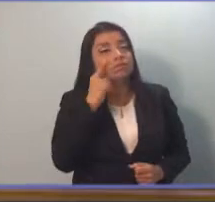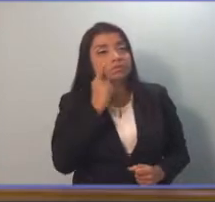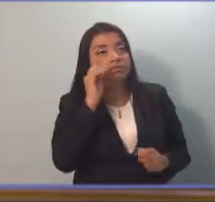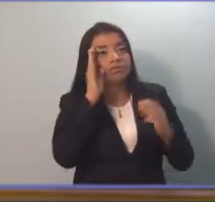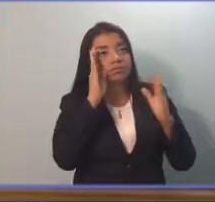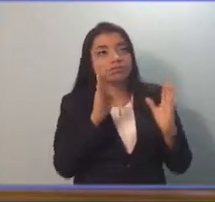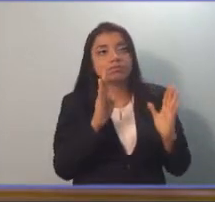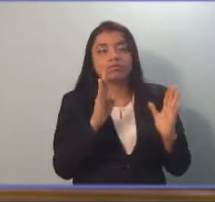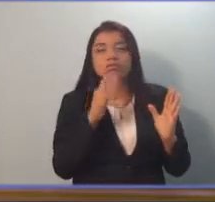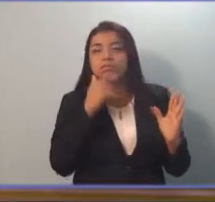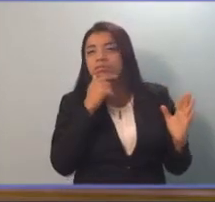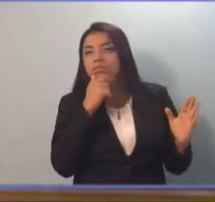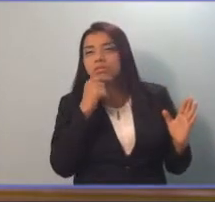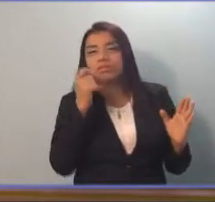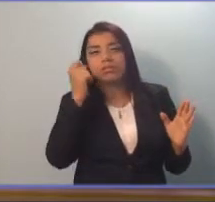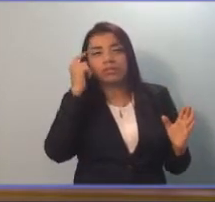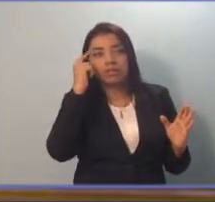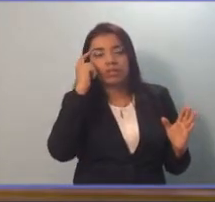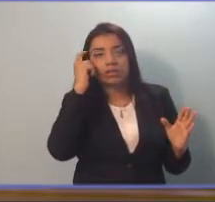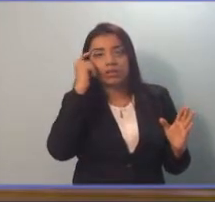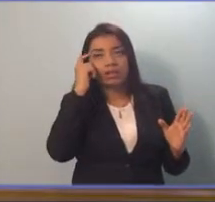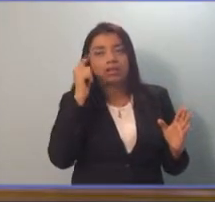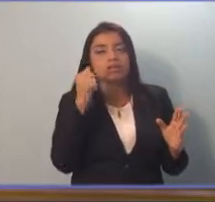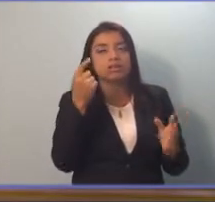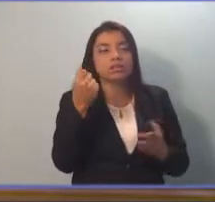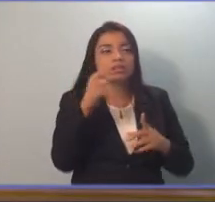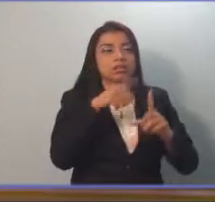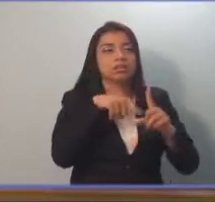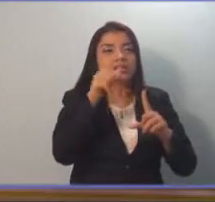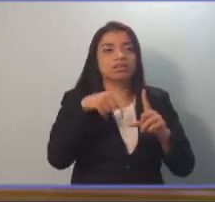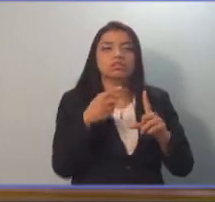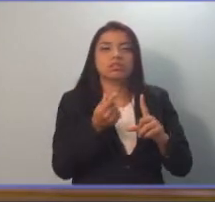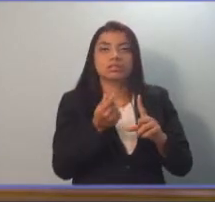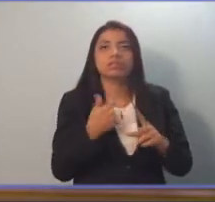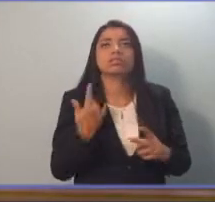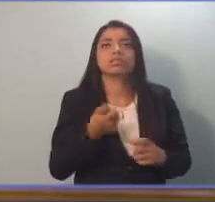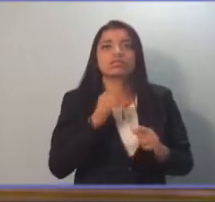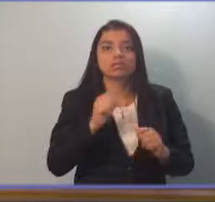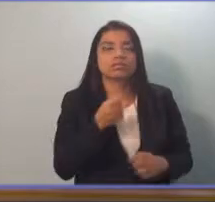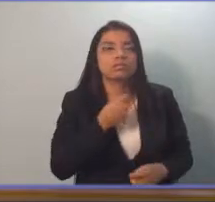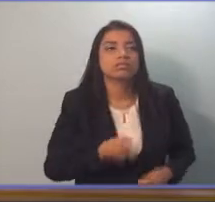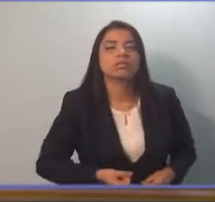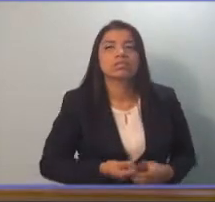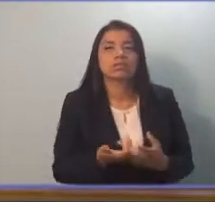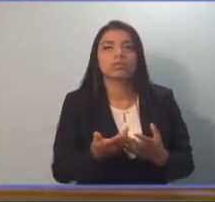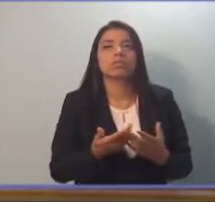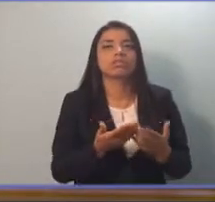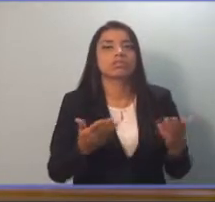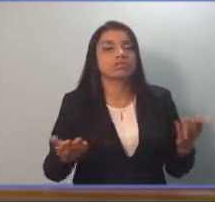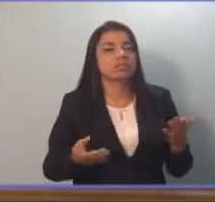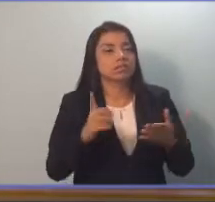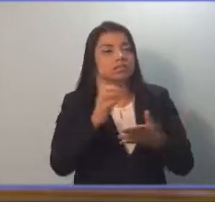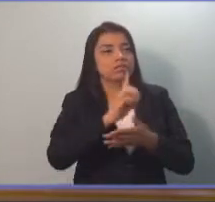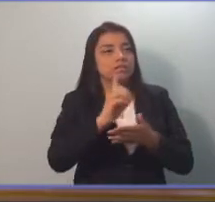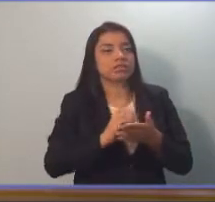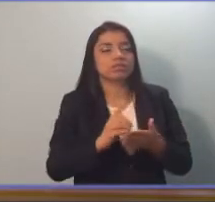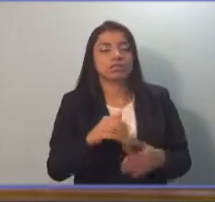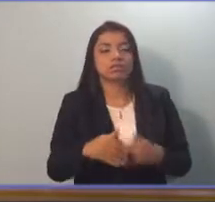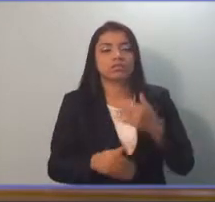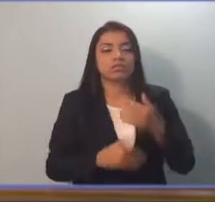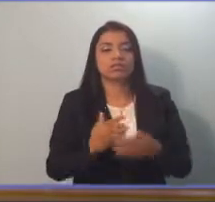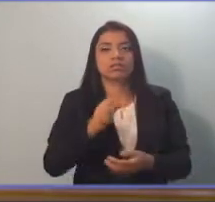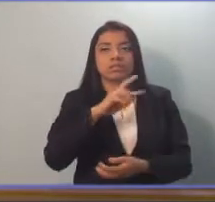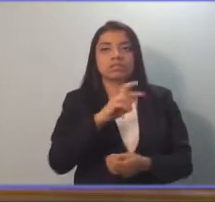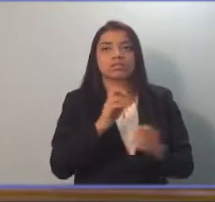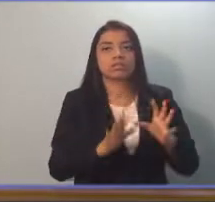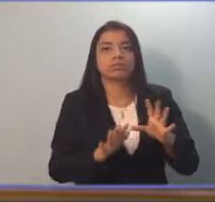la intelectualidad y a las finanzas. Podemos decir que después del diseño de esa estrategia, el